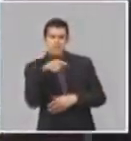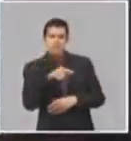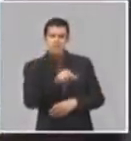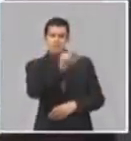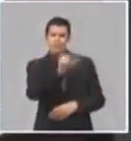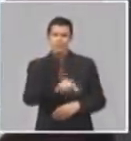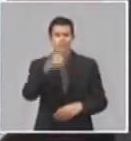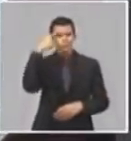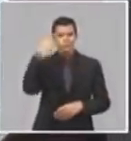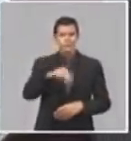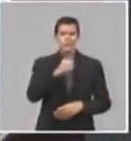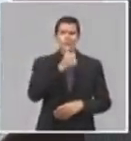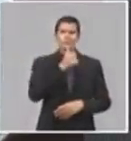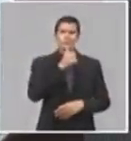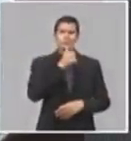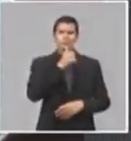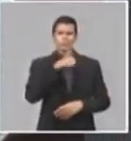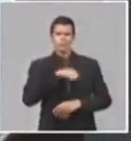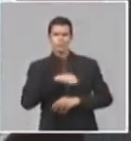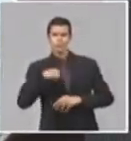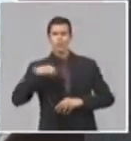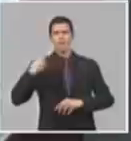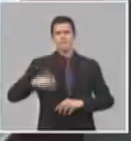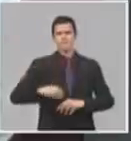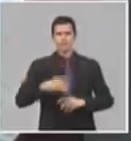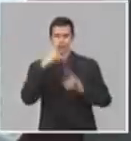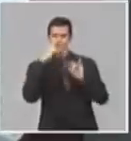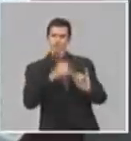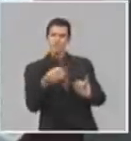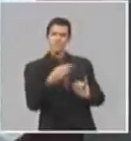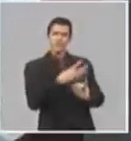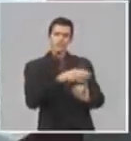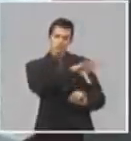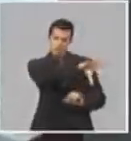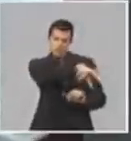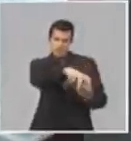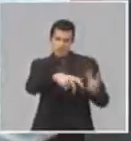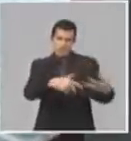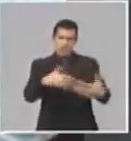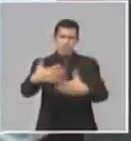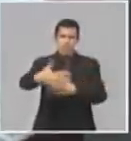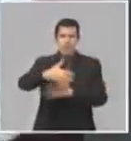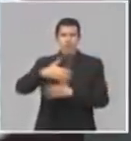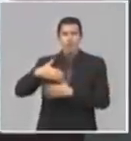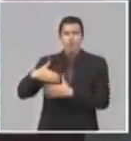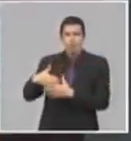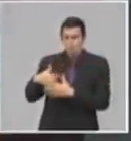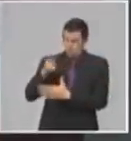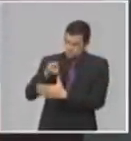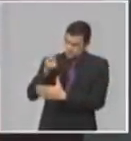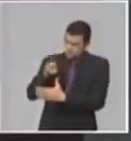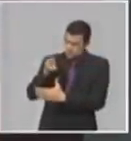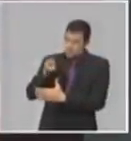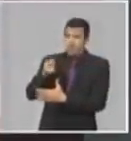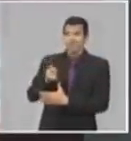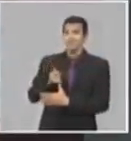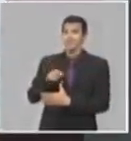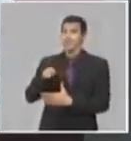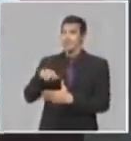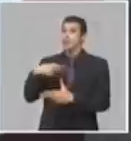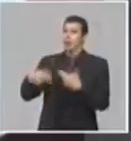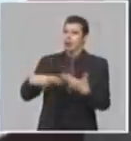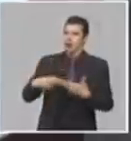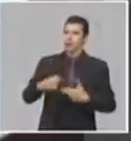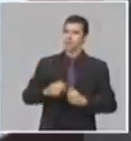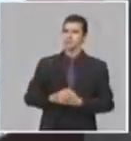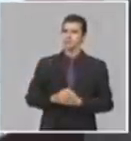sembrar desesperanza y desaliento. Hay que ver cómo se rasgan las vestiduras y asumen roles de víctimas o